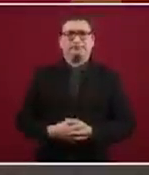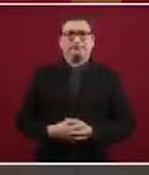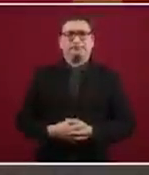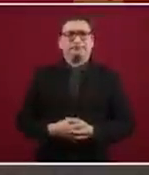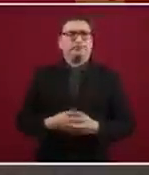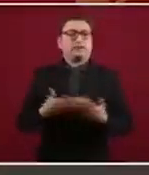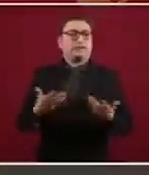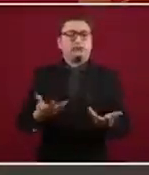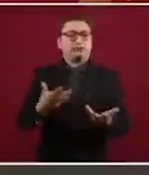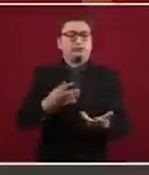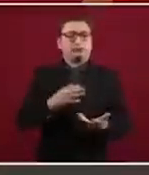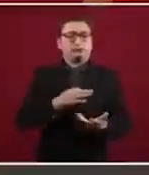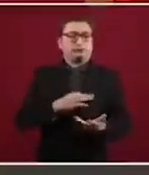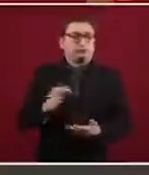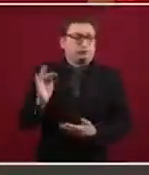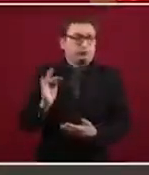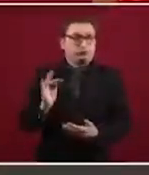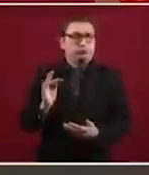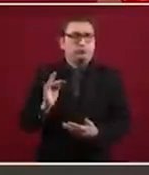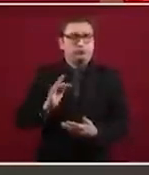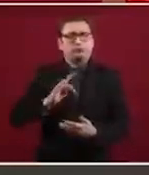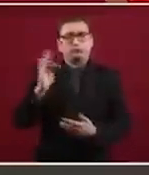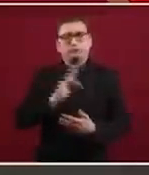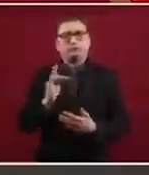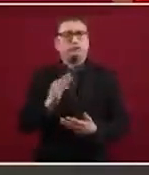O sea que podríamos ahorrarnos